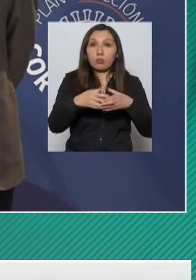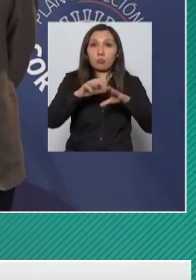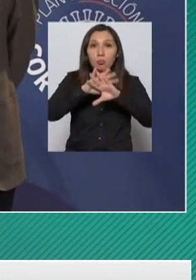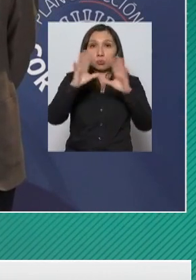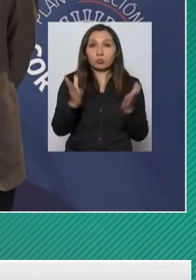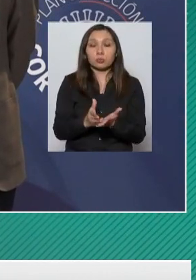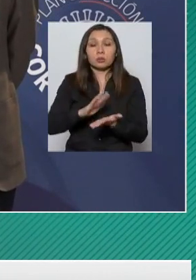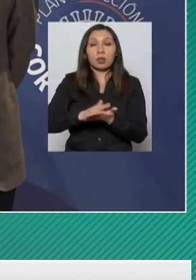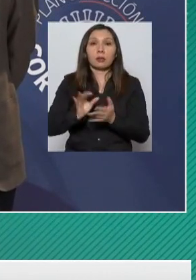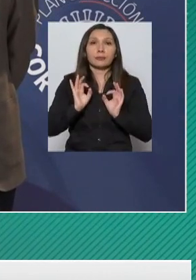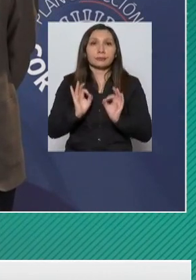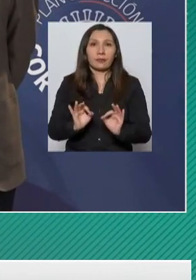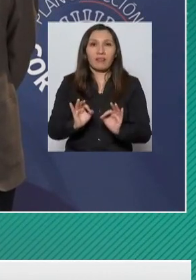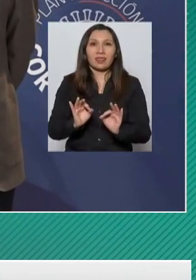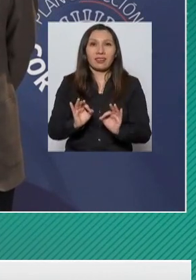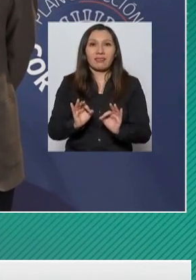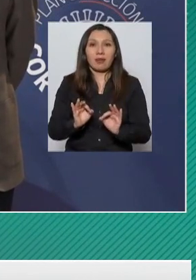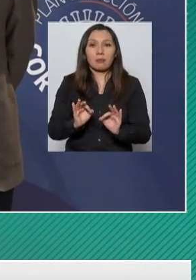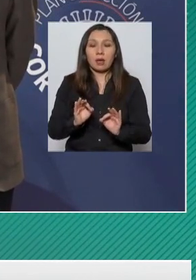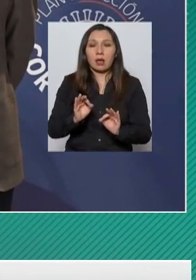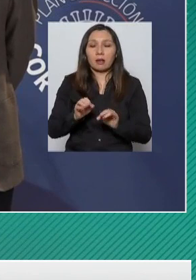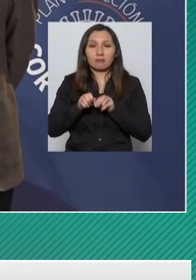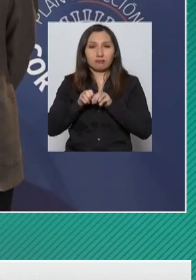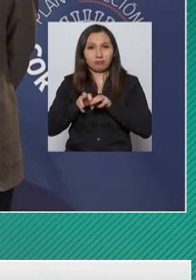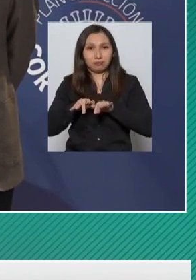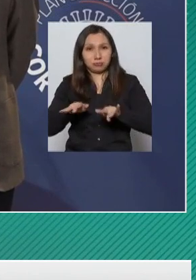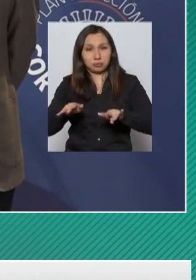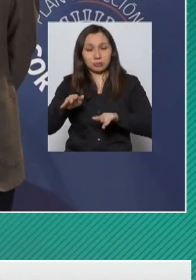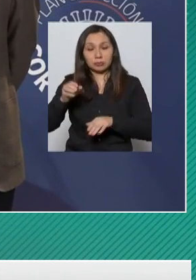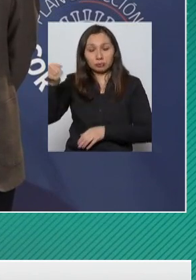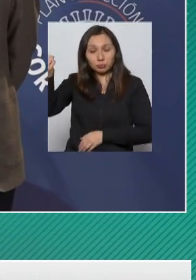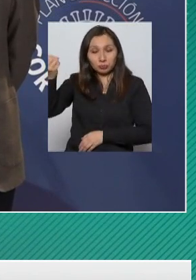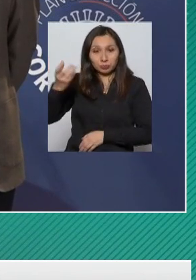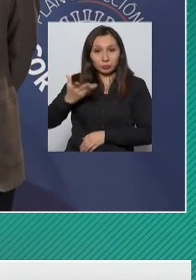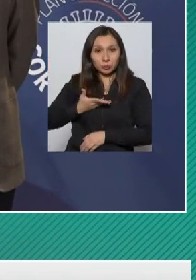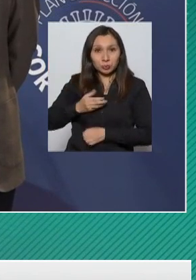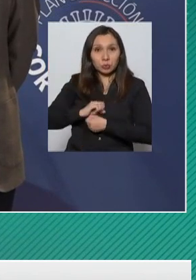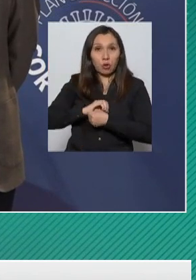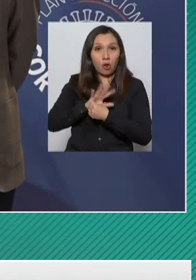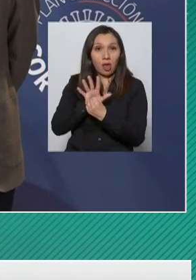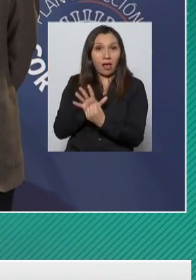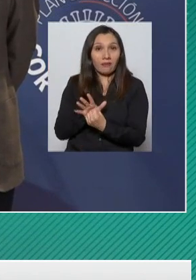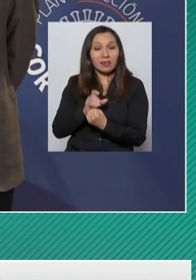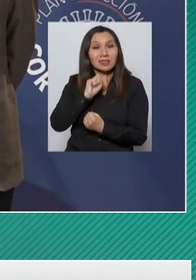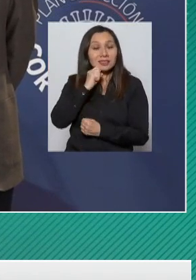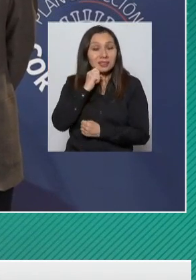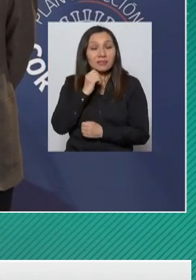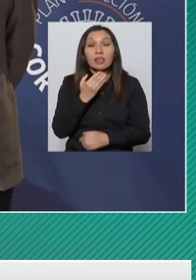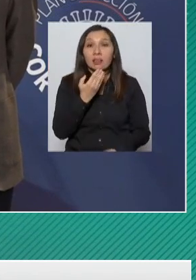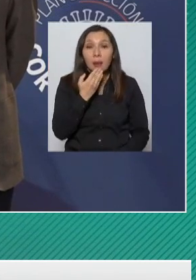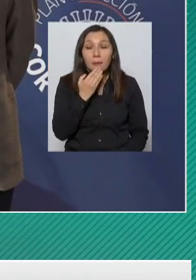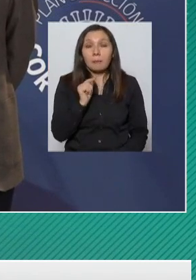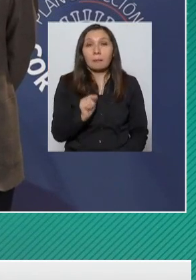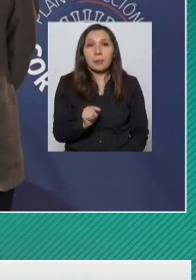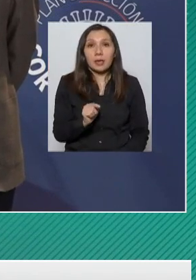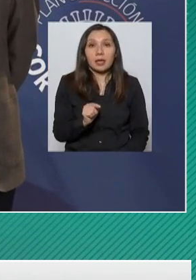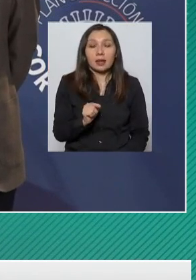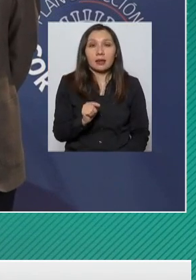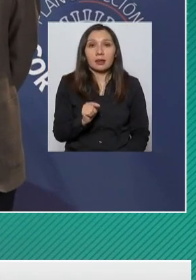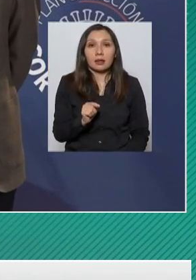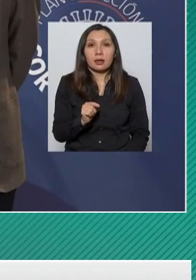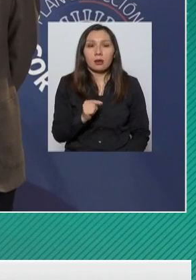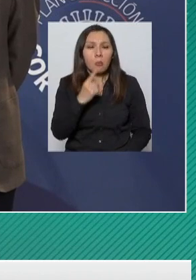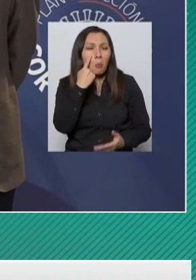efectivamente la infección por esta corona virus y el